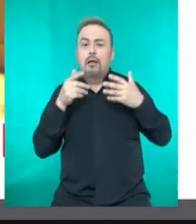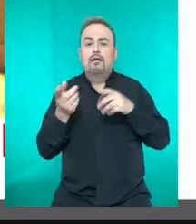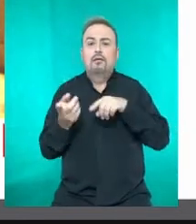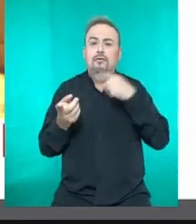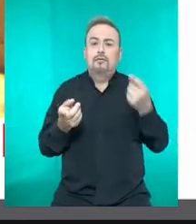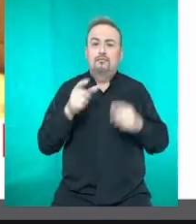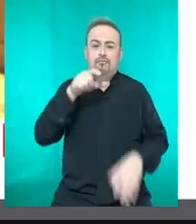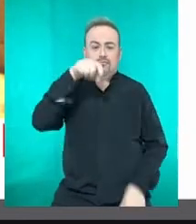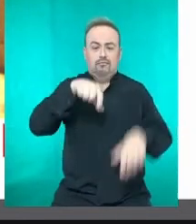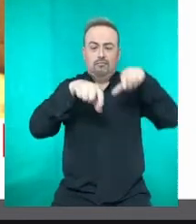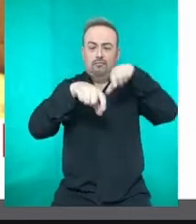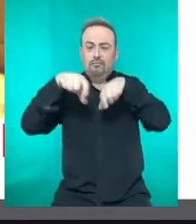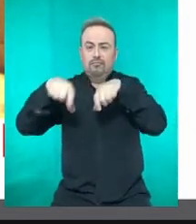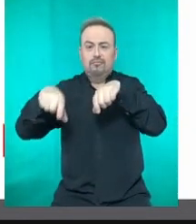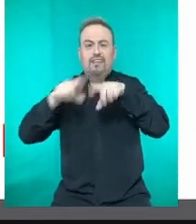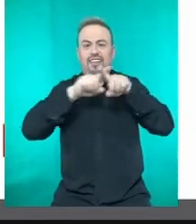los marcos de acero.